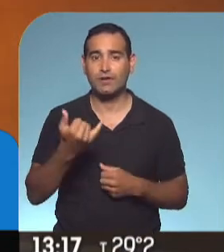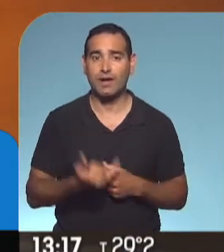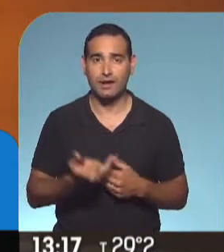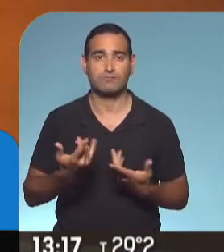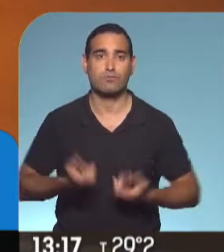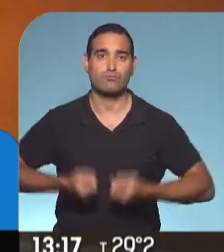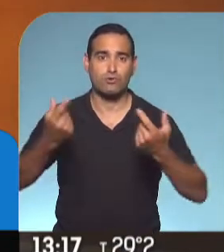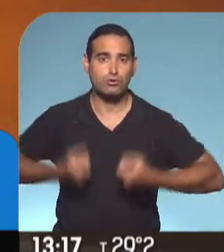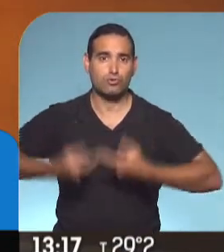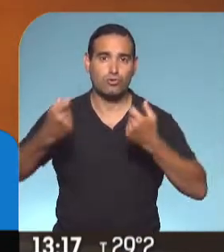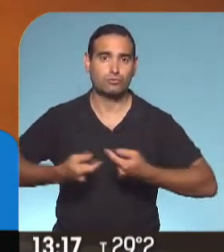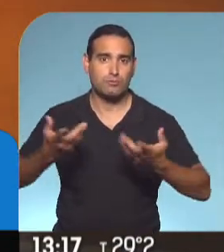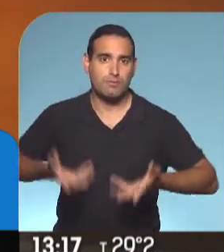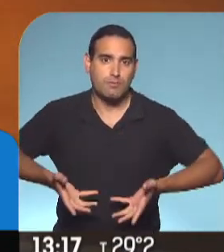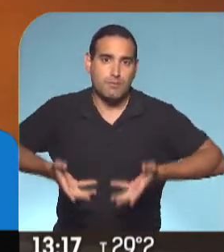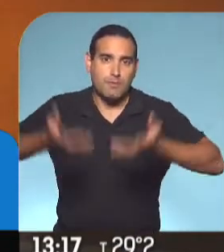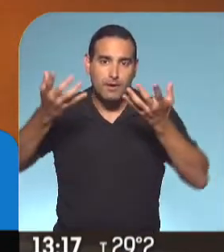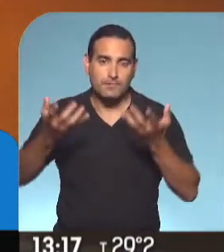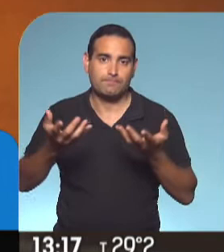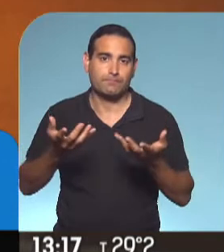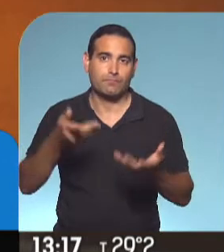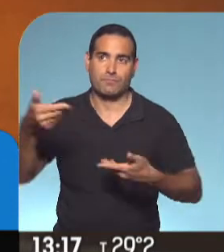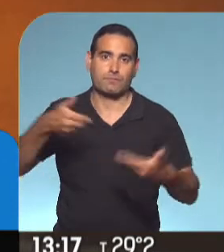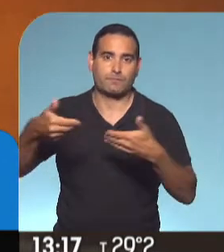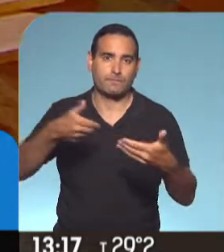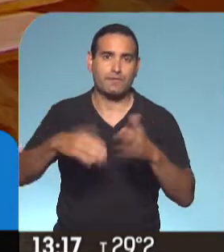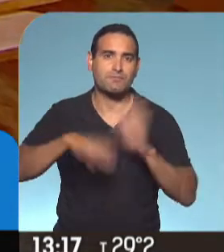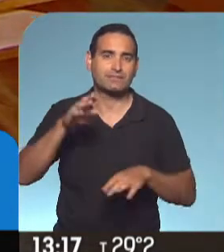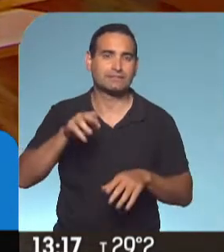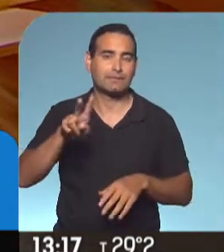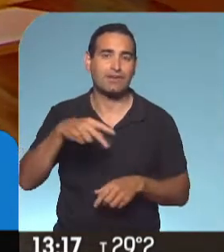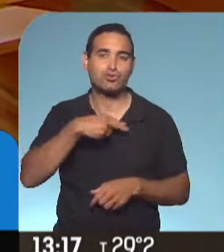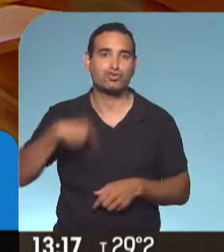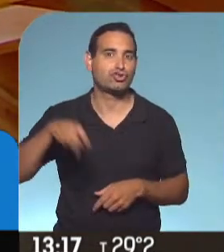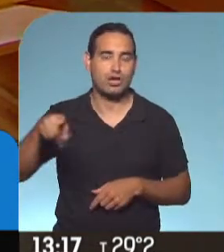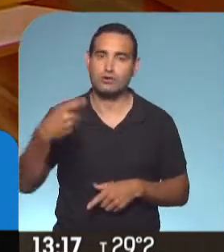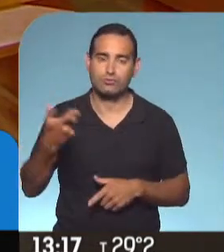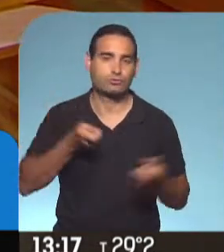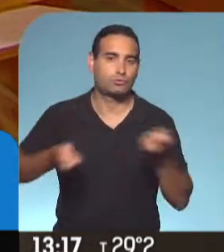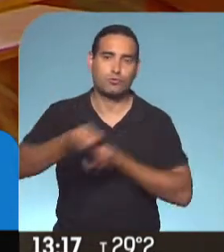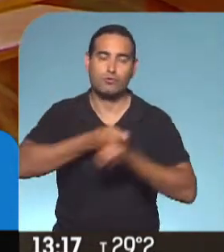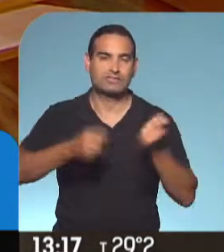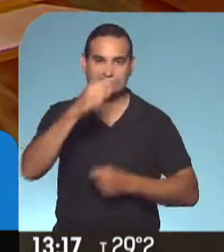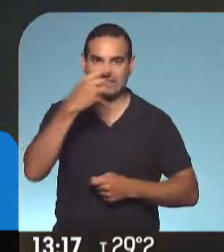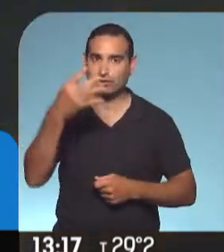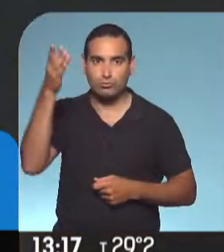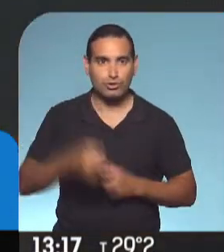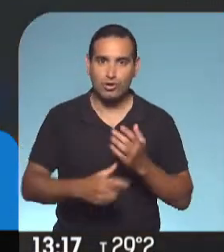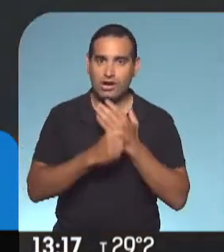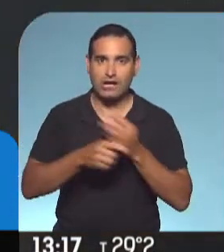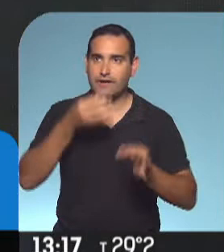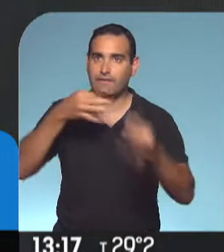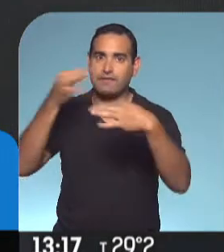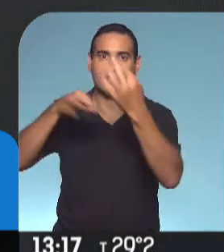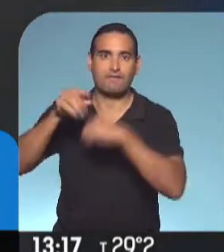demanda para exportación muy fuerte sobre todo por el fenómeno china si no está comprando mucho el 75 por ciento desde un momento raúl se